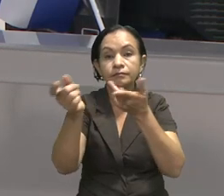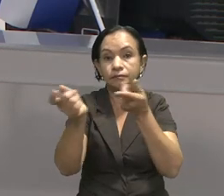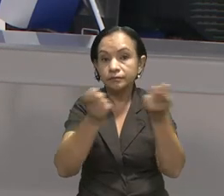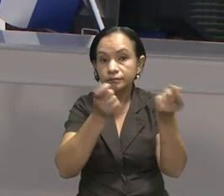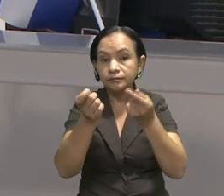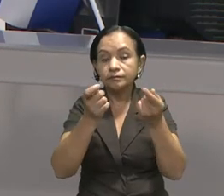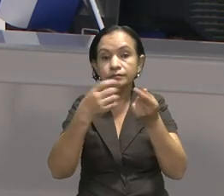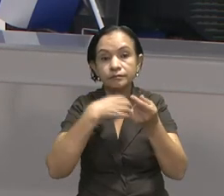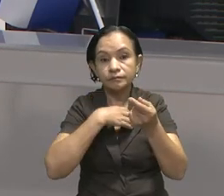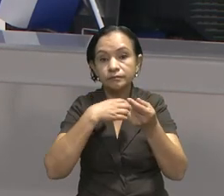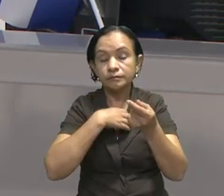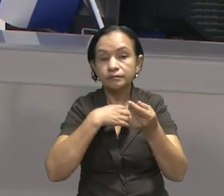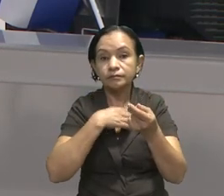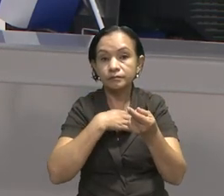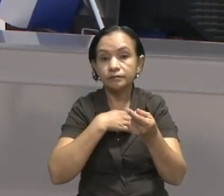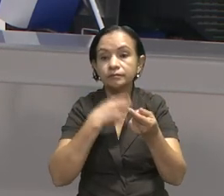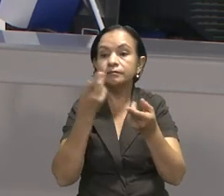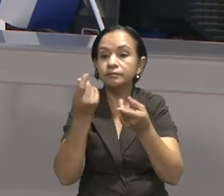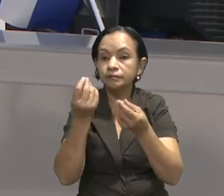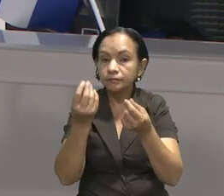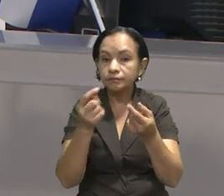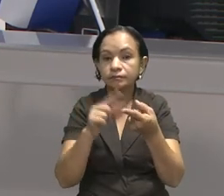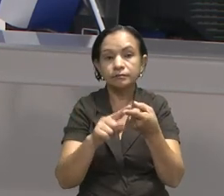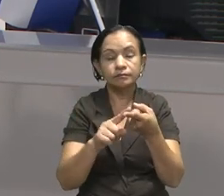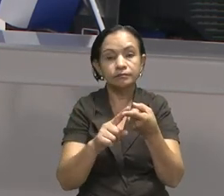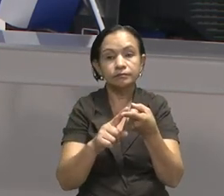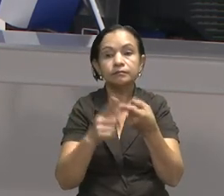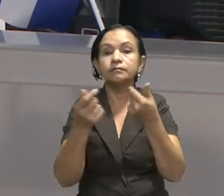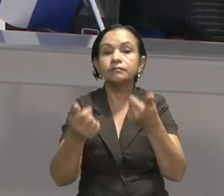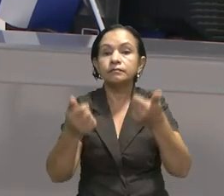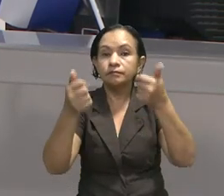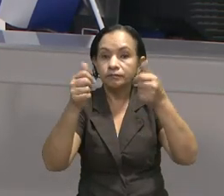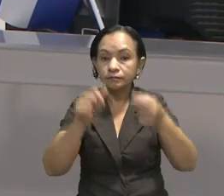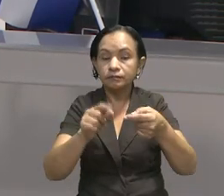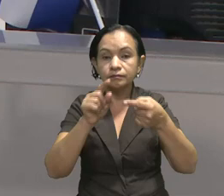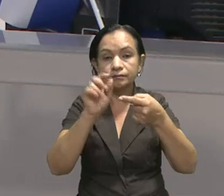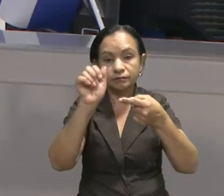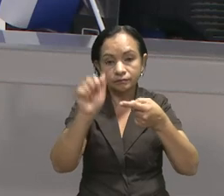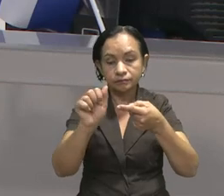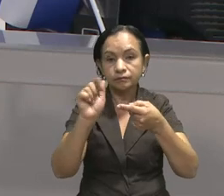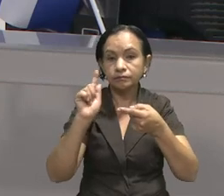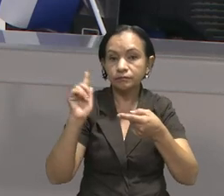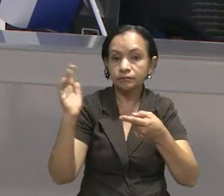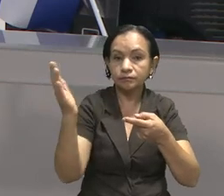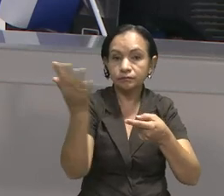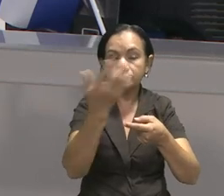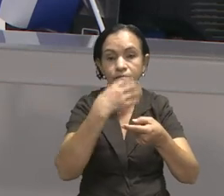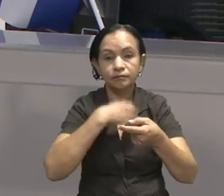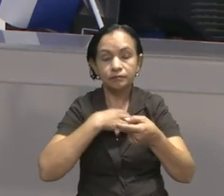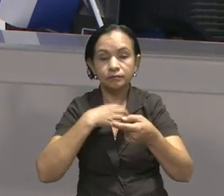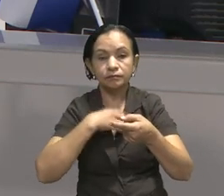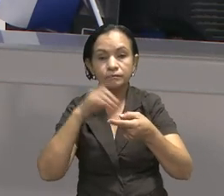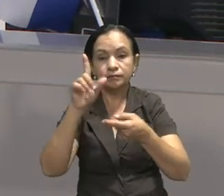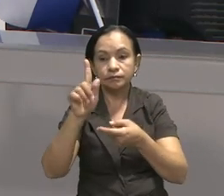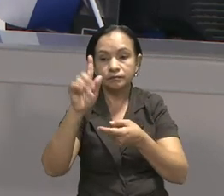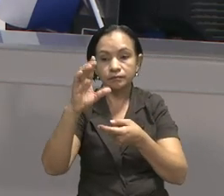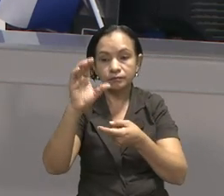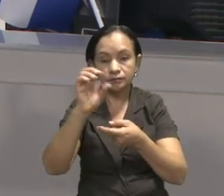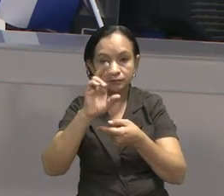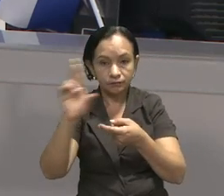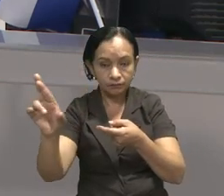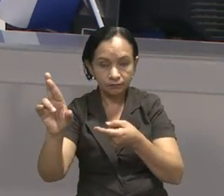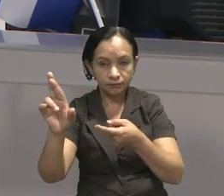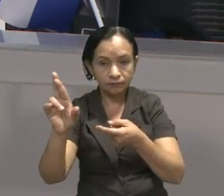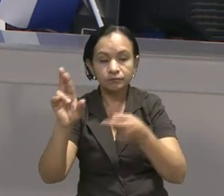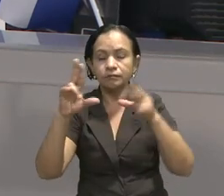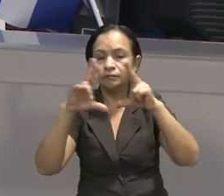administrará directamente su patrimonio conformado por A, todos los bienes muebles e inmuebles propiedad de Telcor en